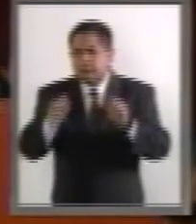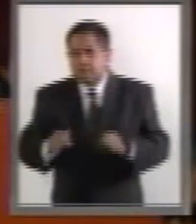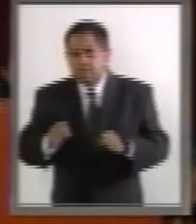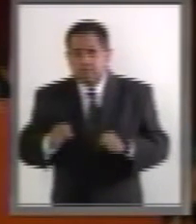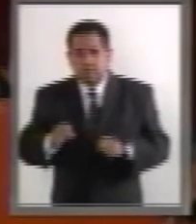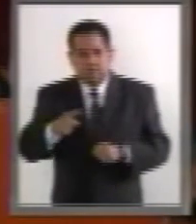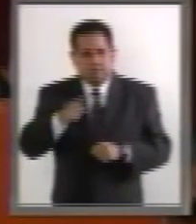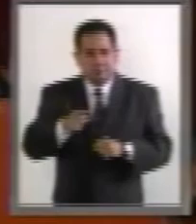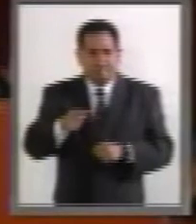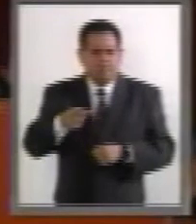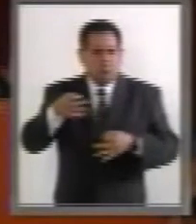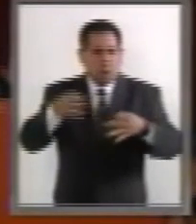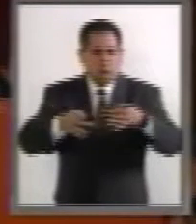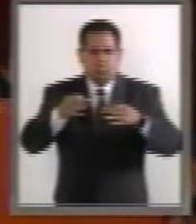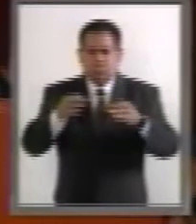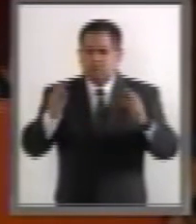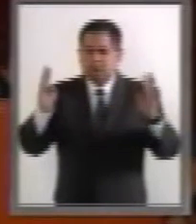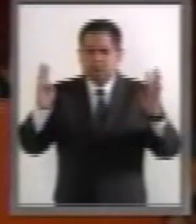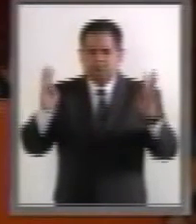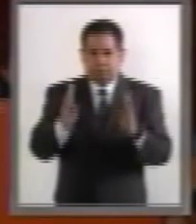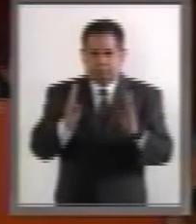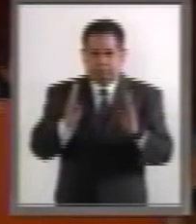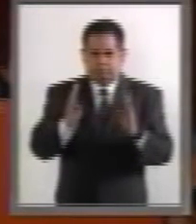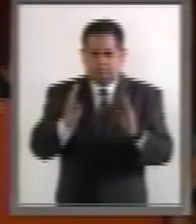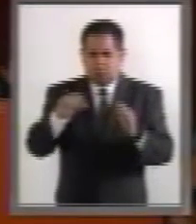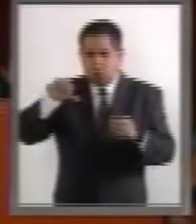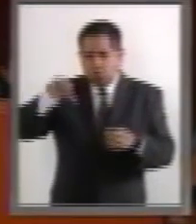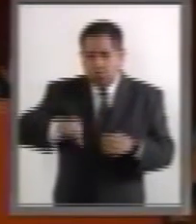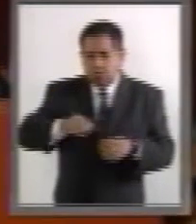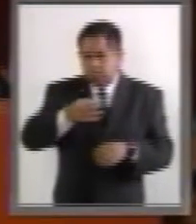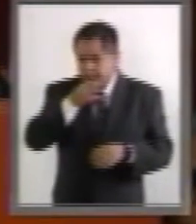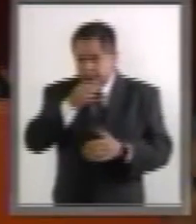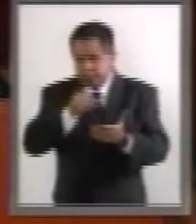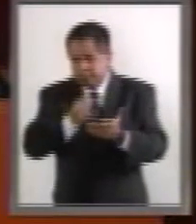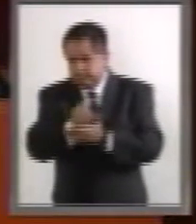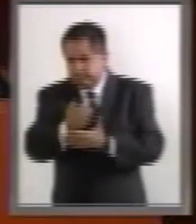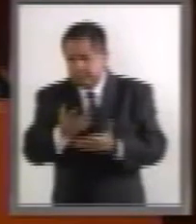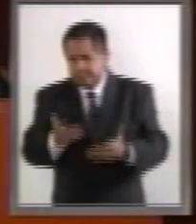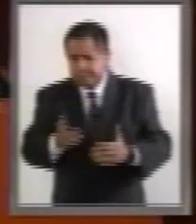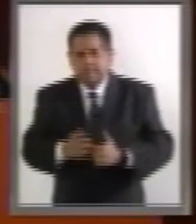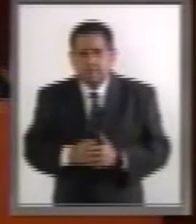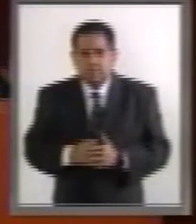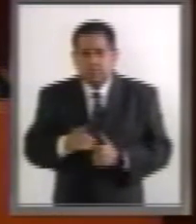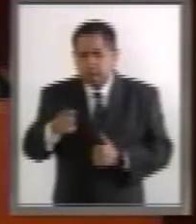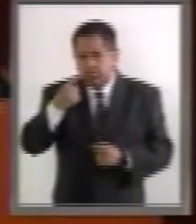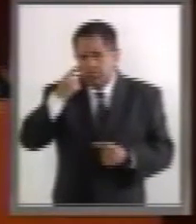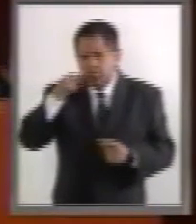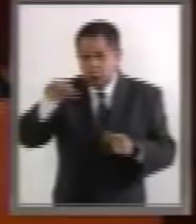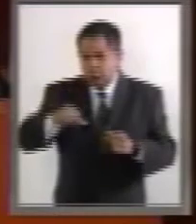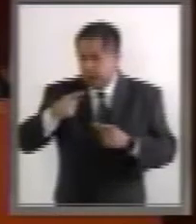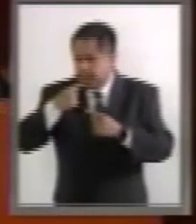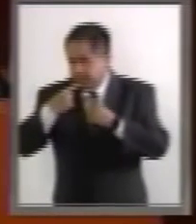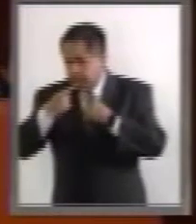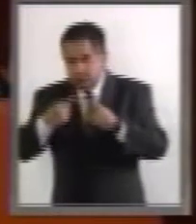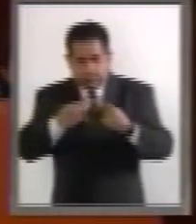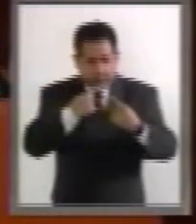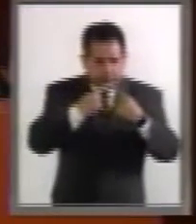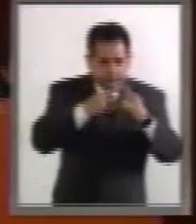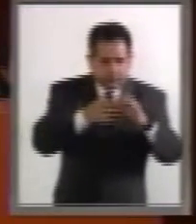juicios orales, que tiene que ver, por cierto, con la valoración de las pruebas, de su